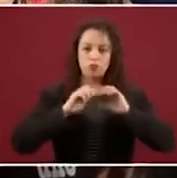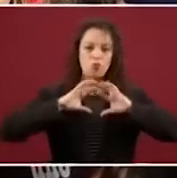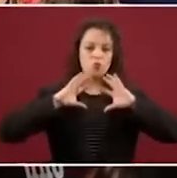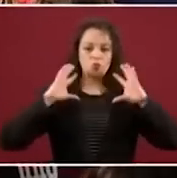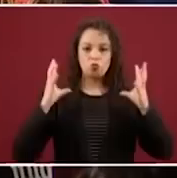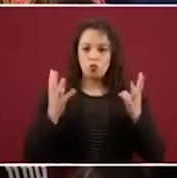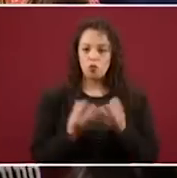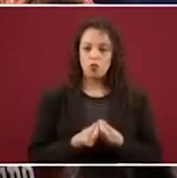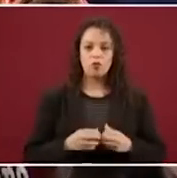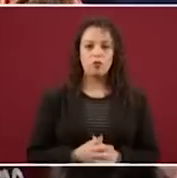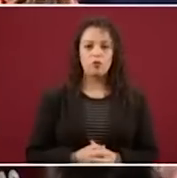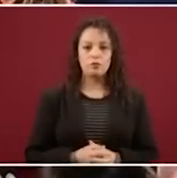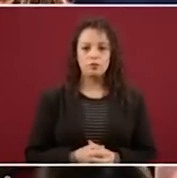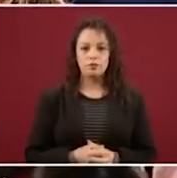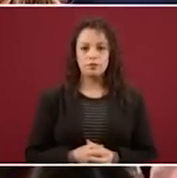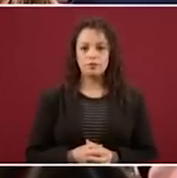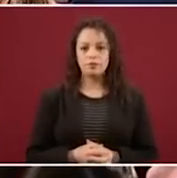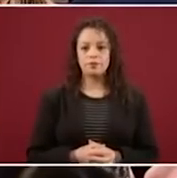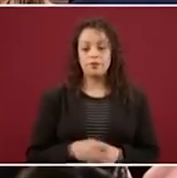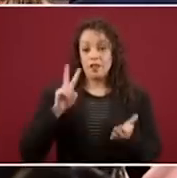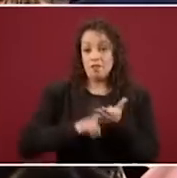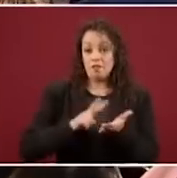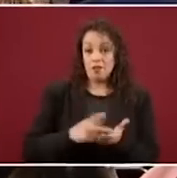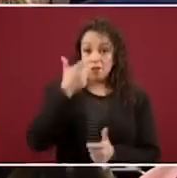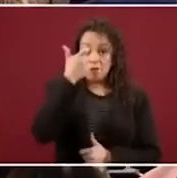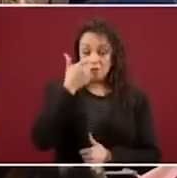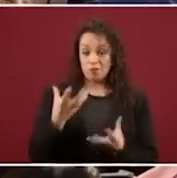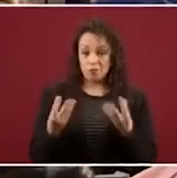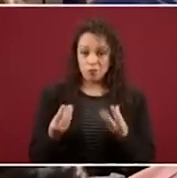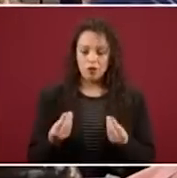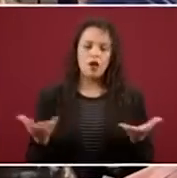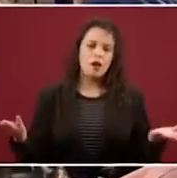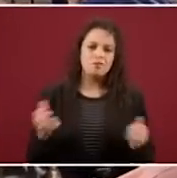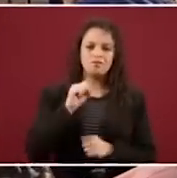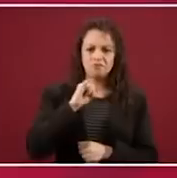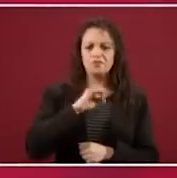que cuestan mucho las operaciones, que hay